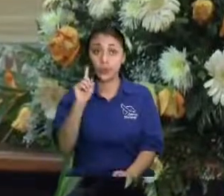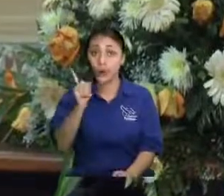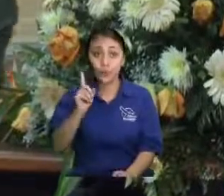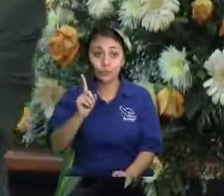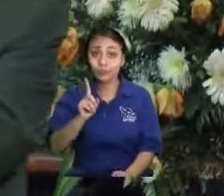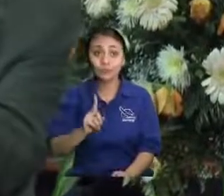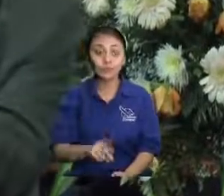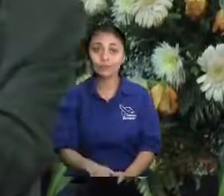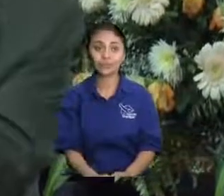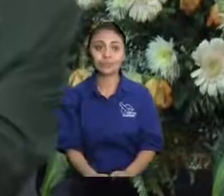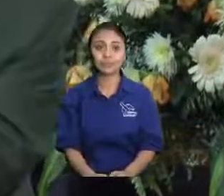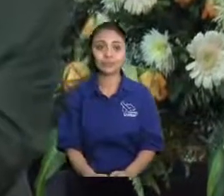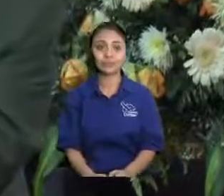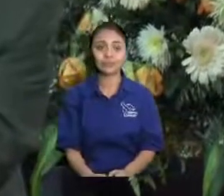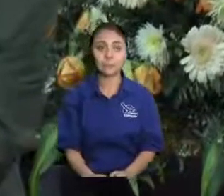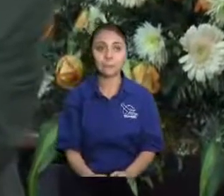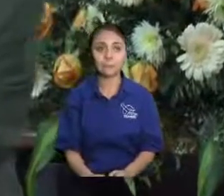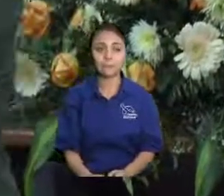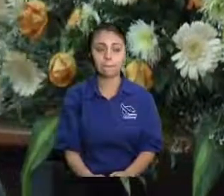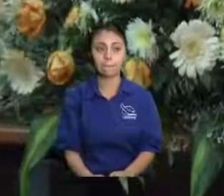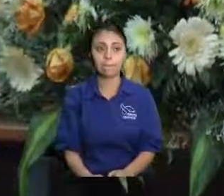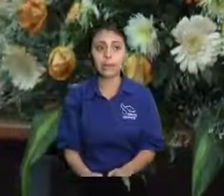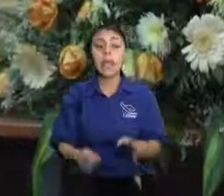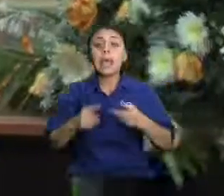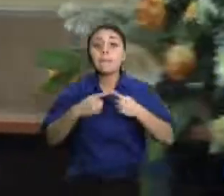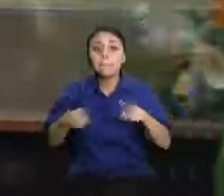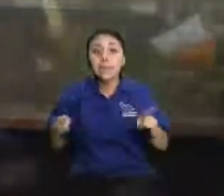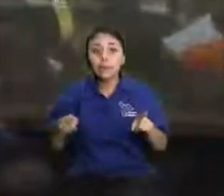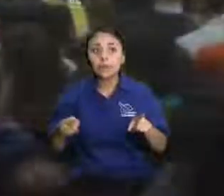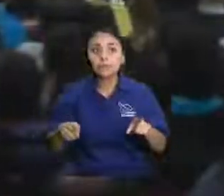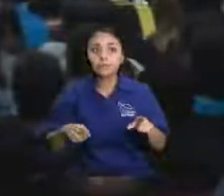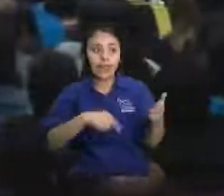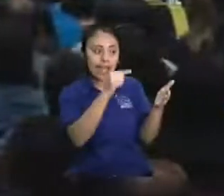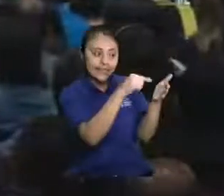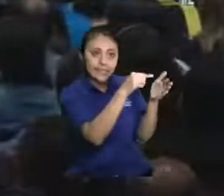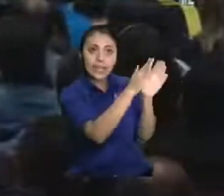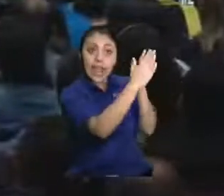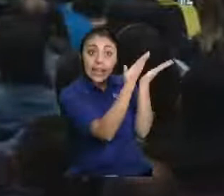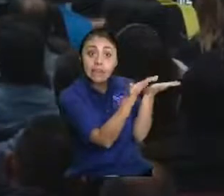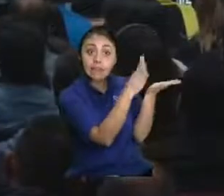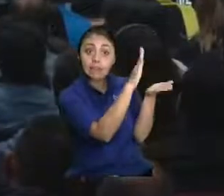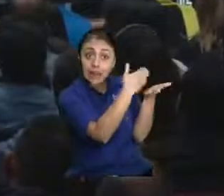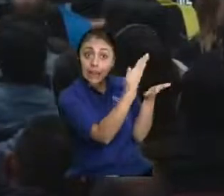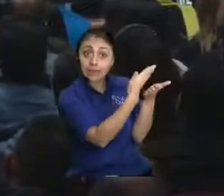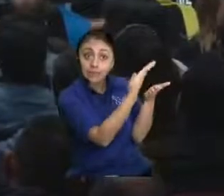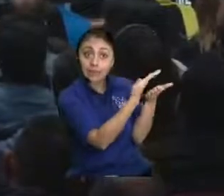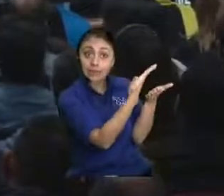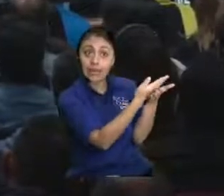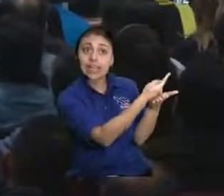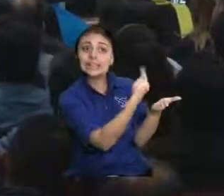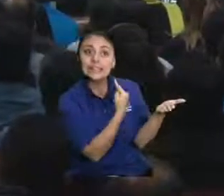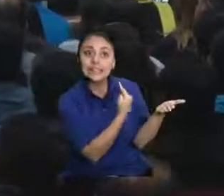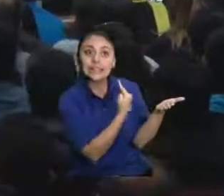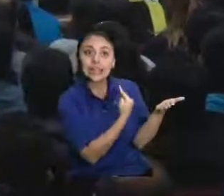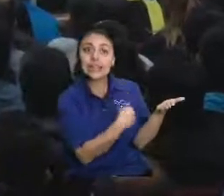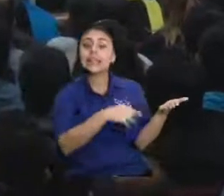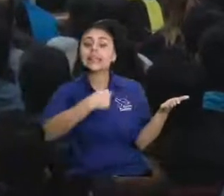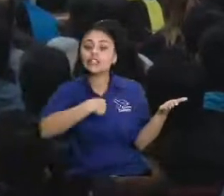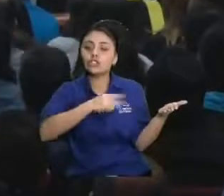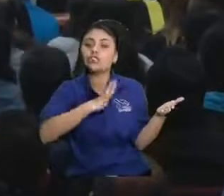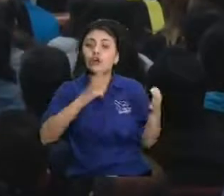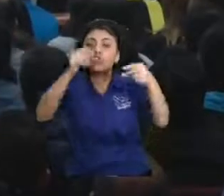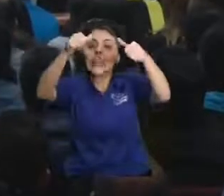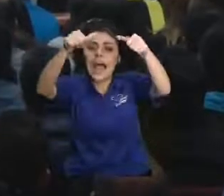Sí, pero ellos dicen, esta es la profecía. Pero ahora esta misma Biblia dice que yo tengo que discernir